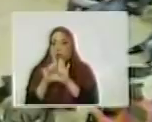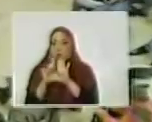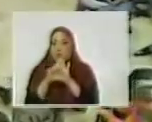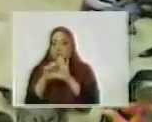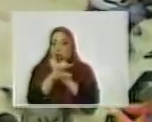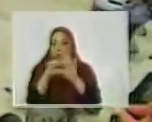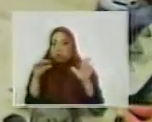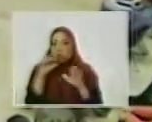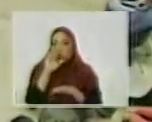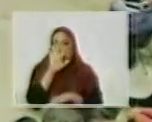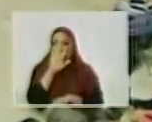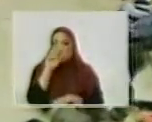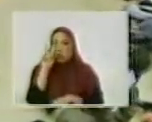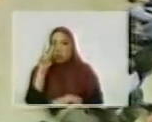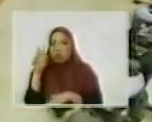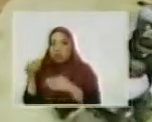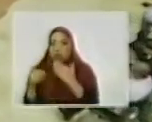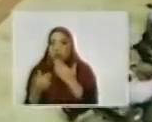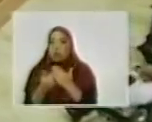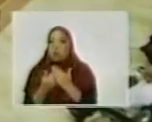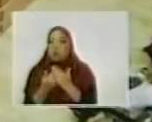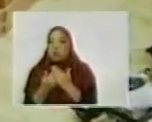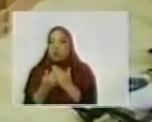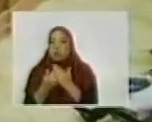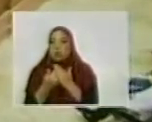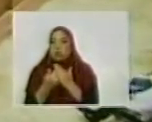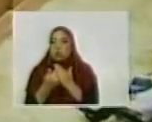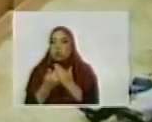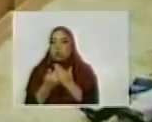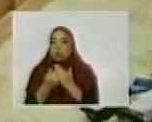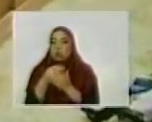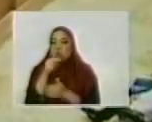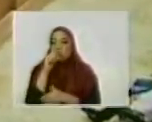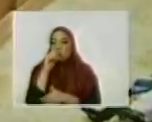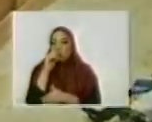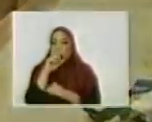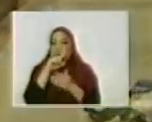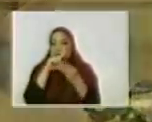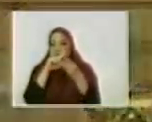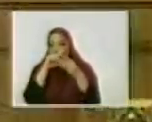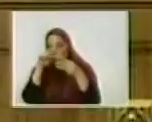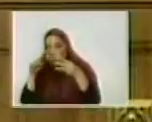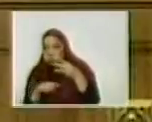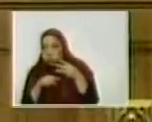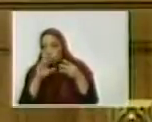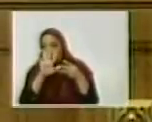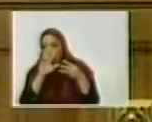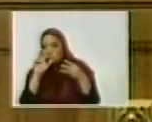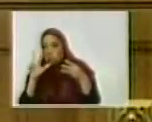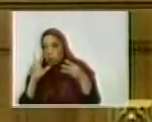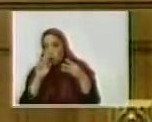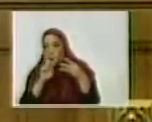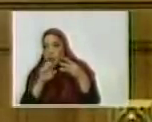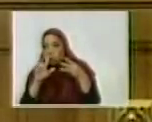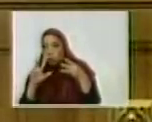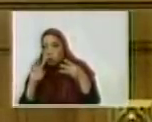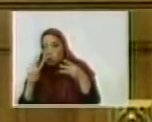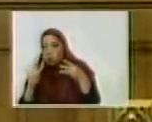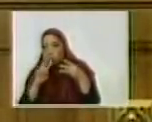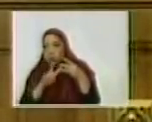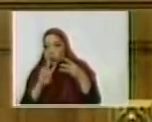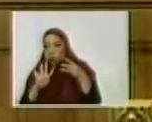artículos del 52 hasta los subsiguientes se corren en orden correlativo.